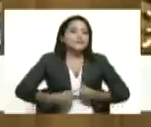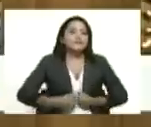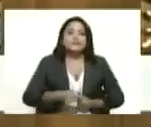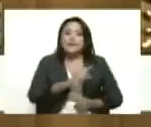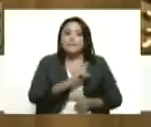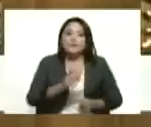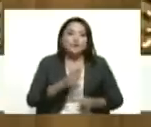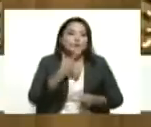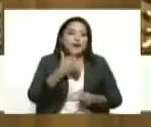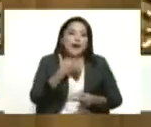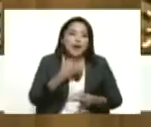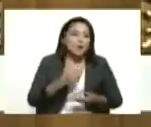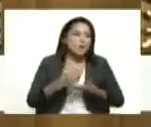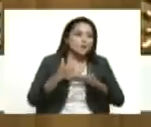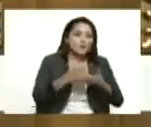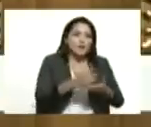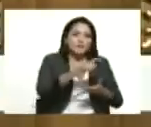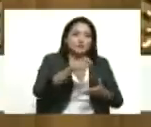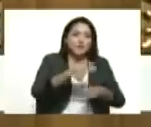ninguna naturaleza.